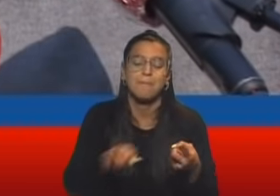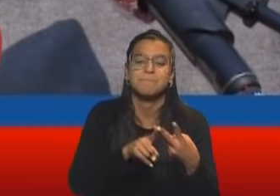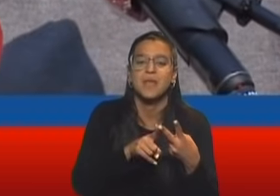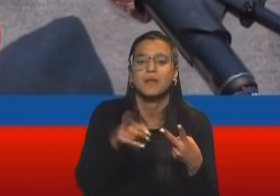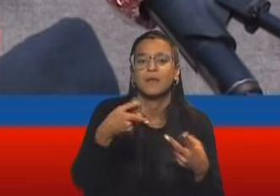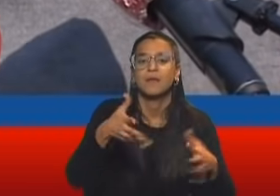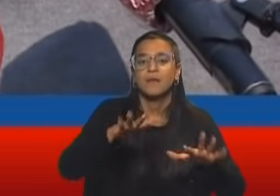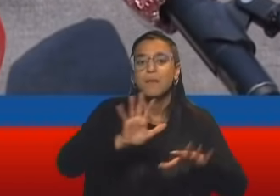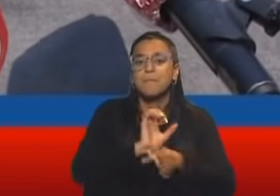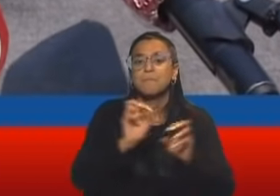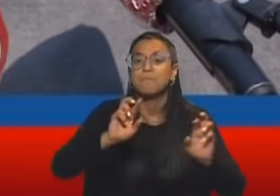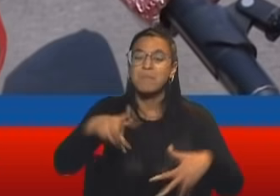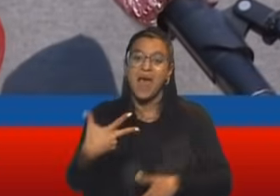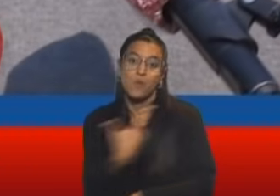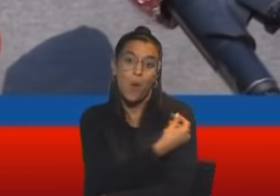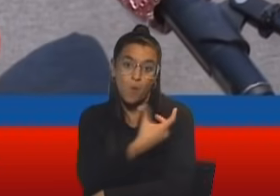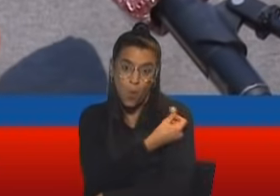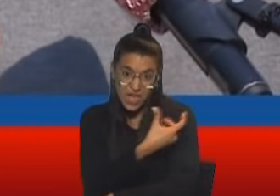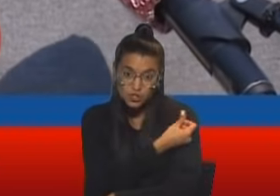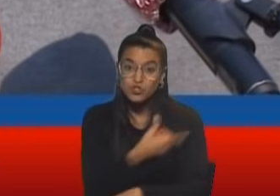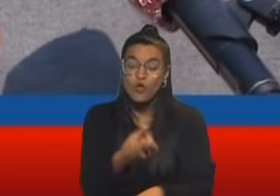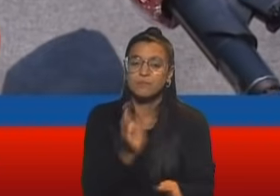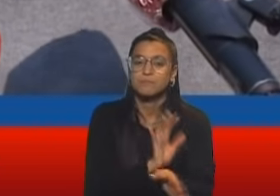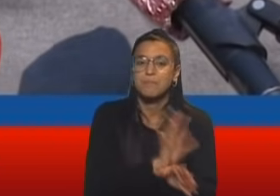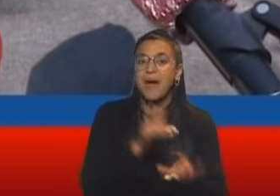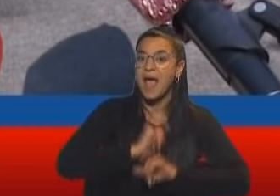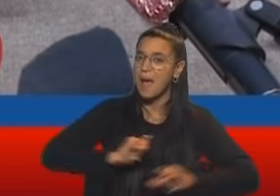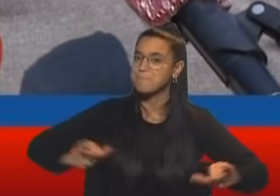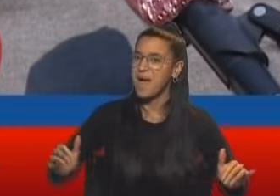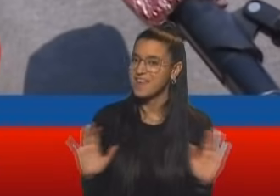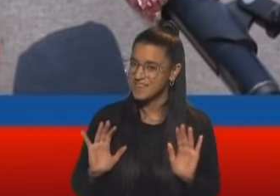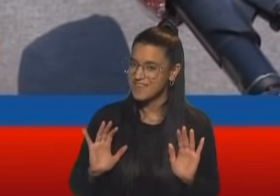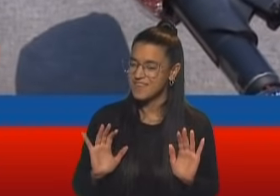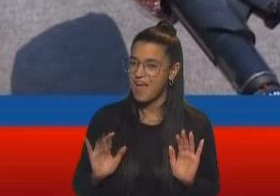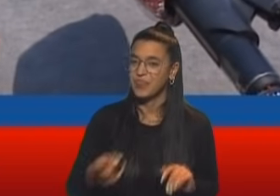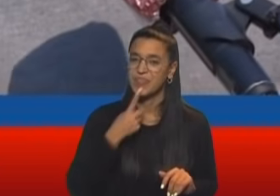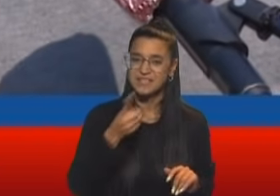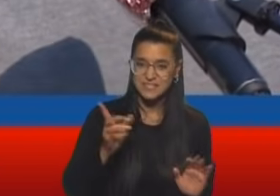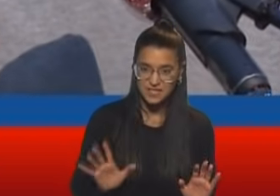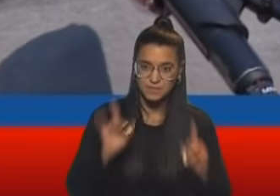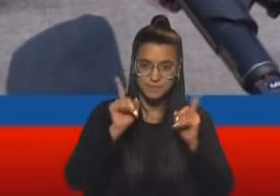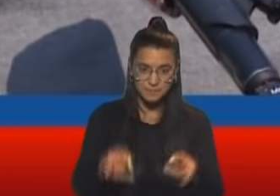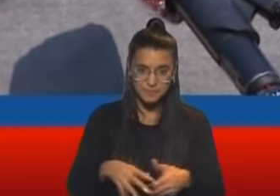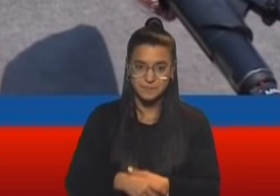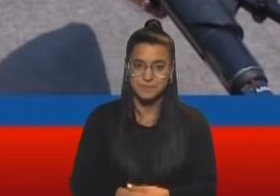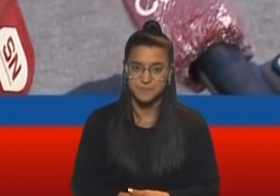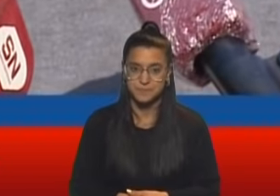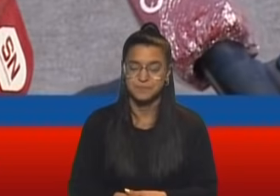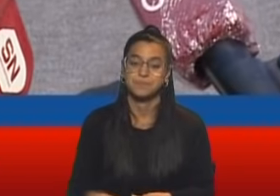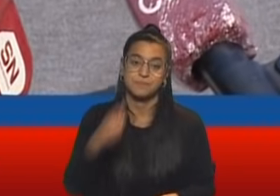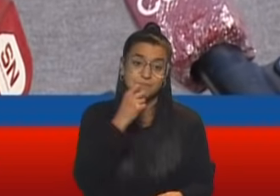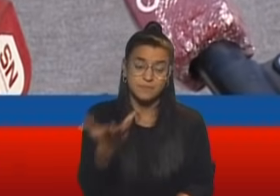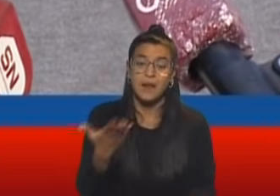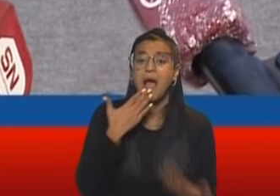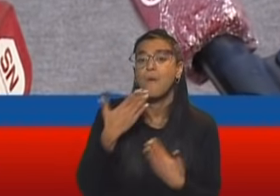toda la plataforma de vacunación para hacer campaña, diciendo incluso, si ya